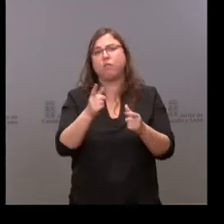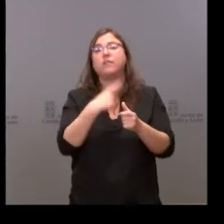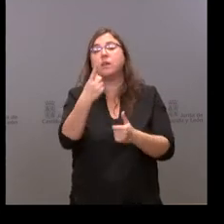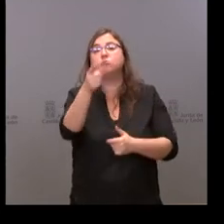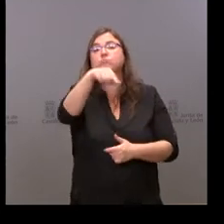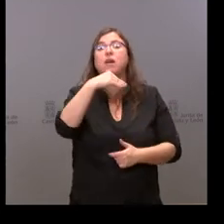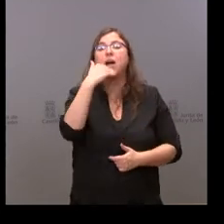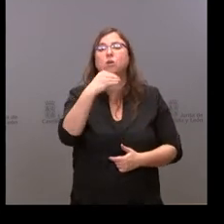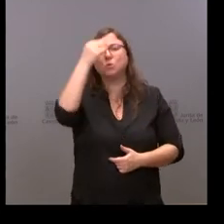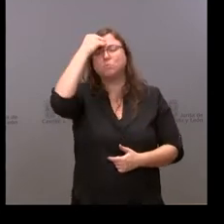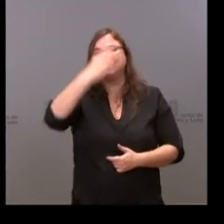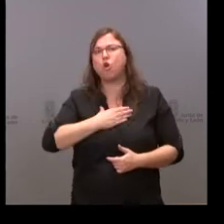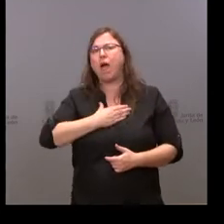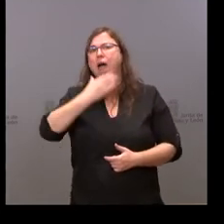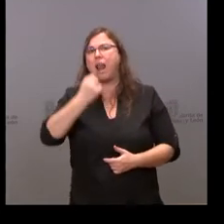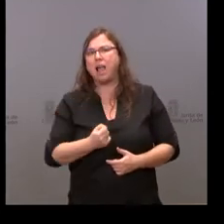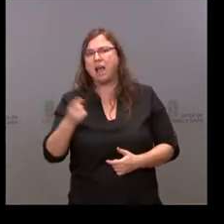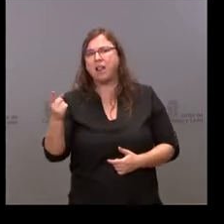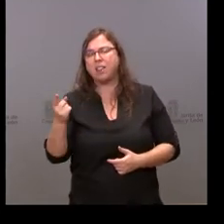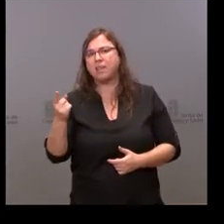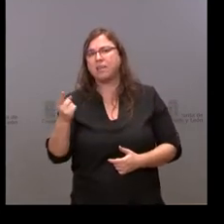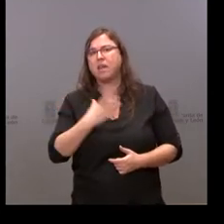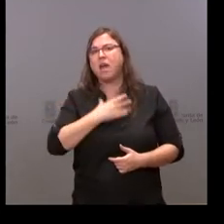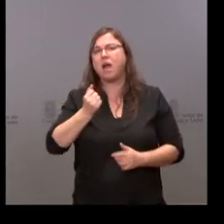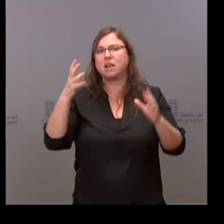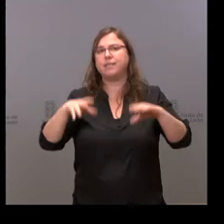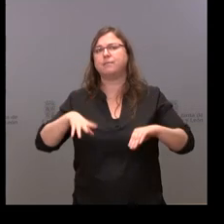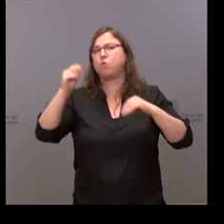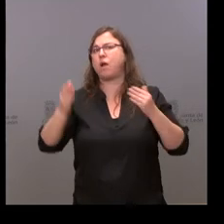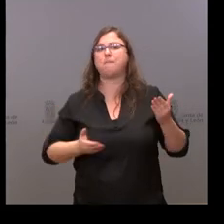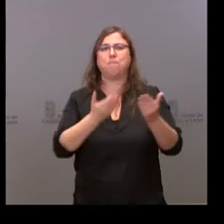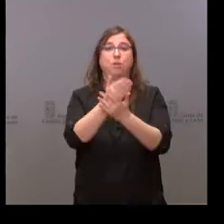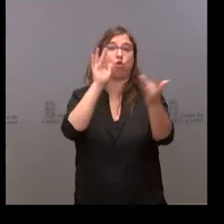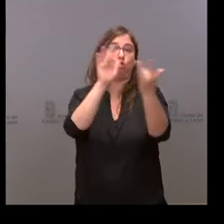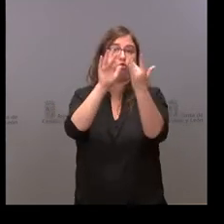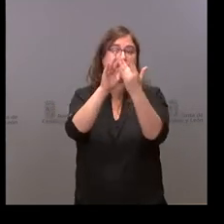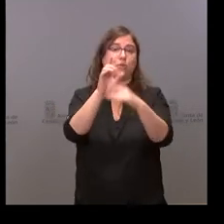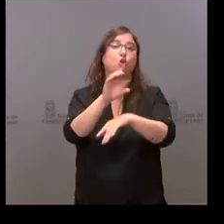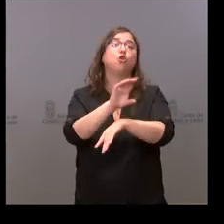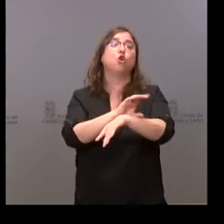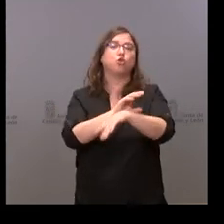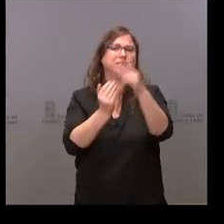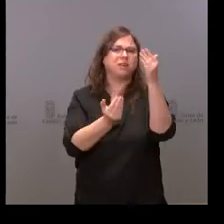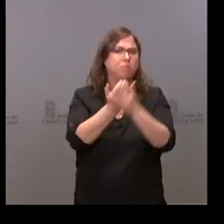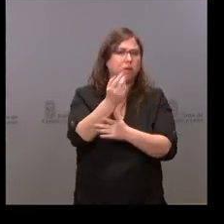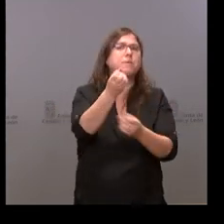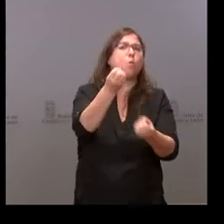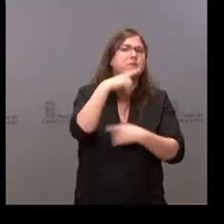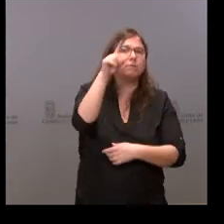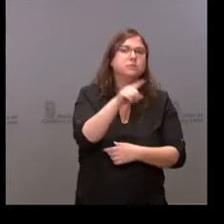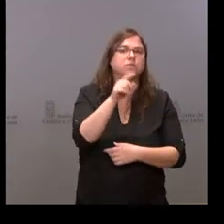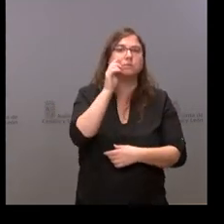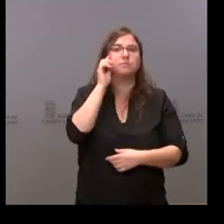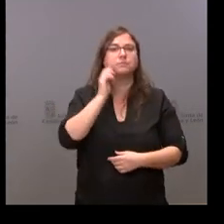alcalde desde el ayuntamiento de burgos han contactado con el consejero de sanidad de esta mañana no sé si nos puede confirmar si es